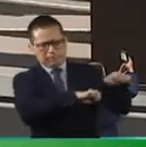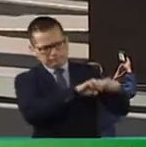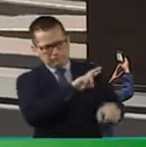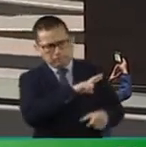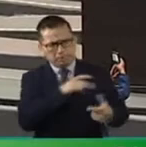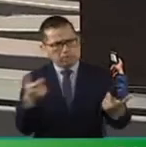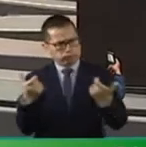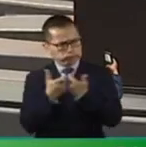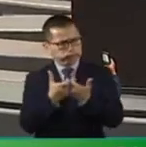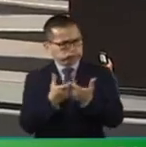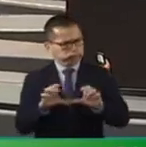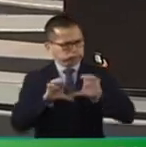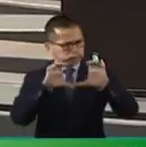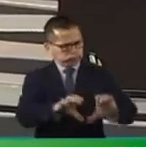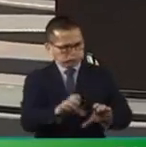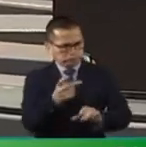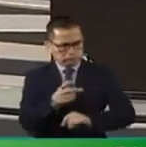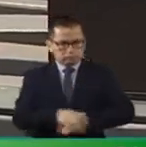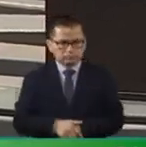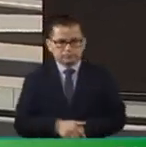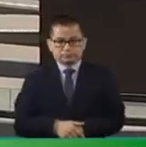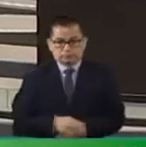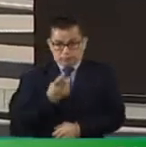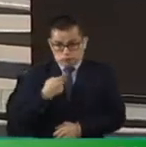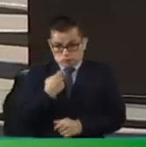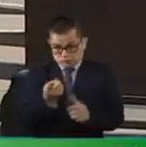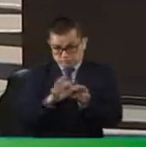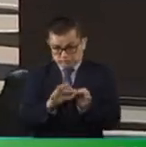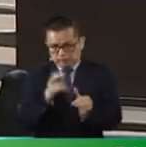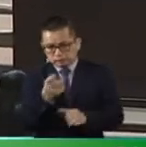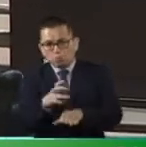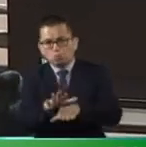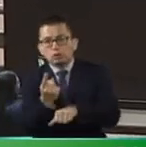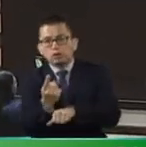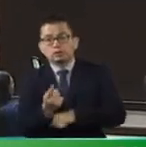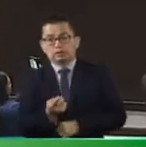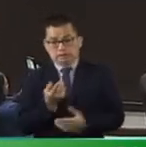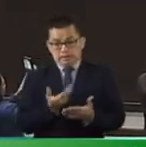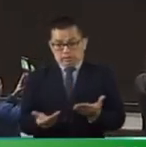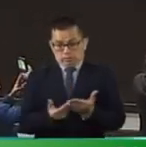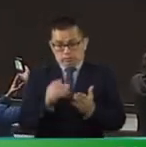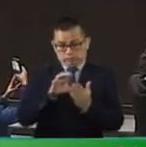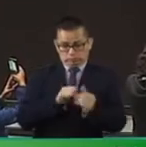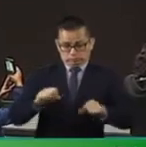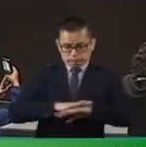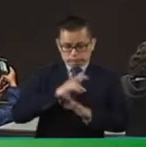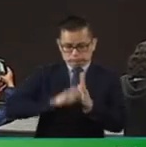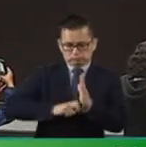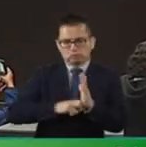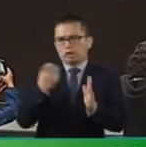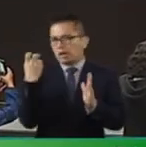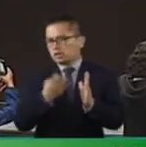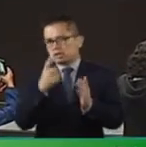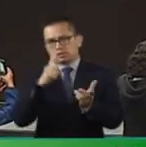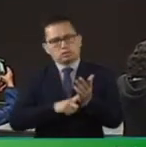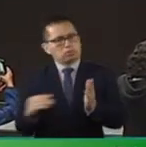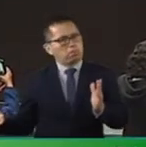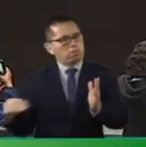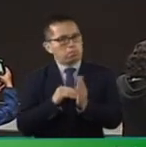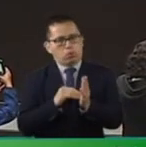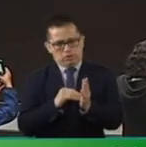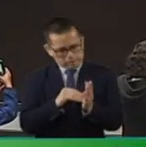esta reforma debería de ser de gran calado la importancia de la inversión privada. Y no es